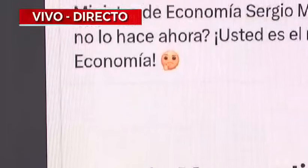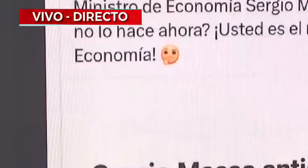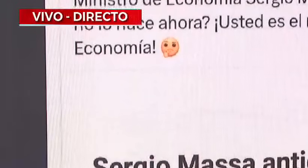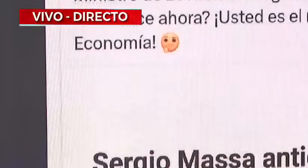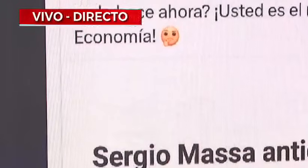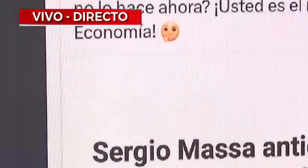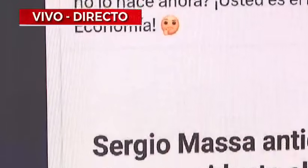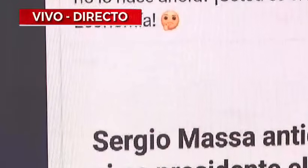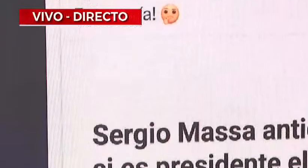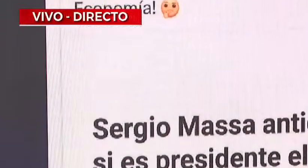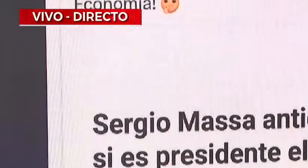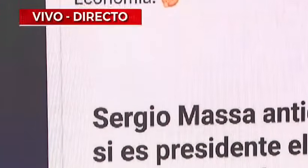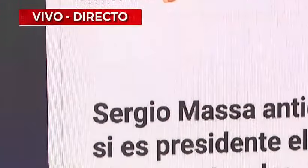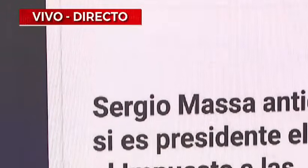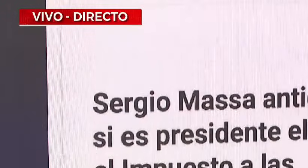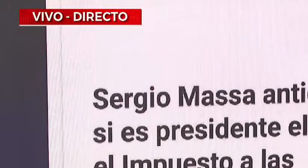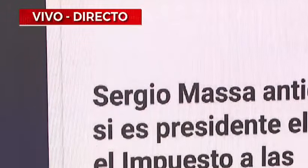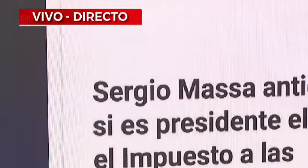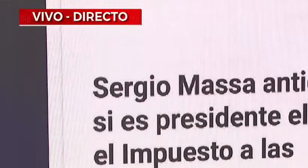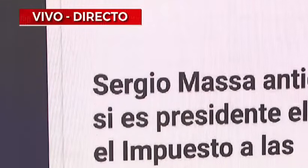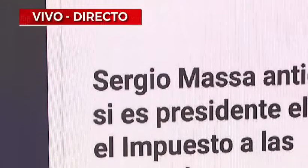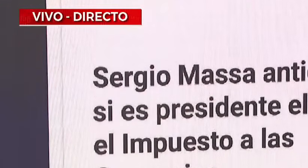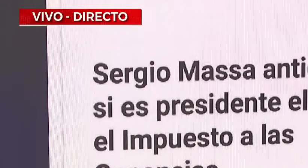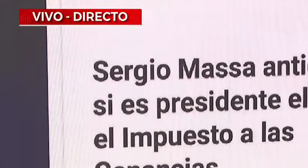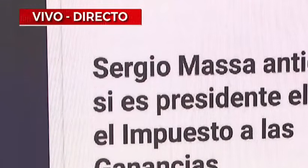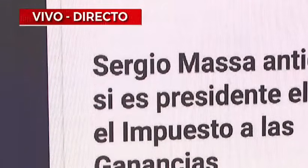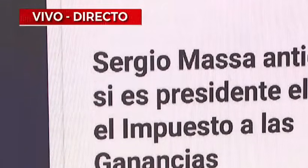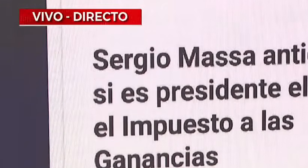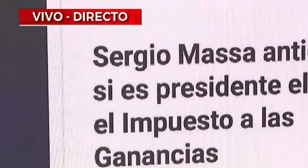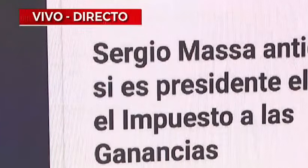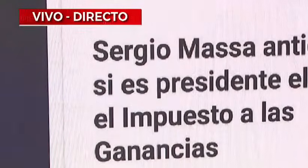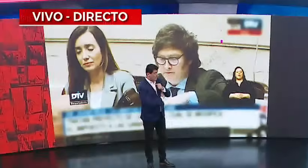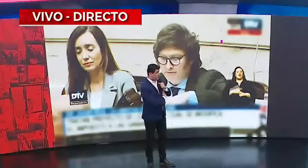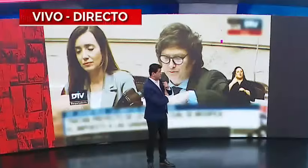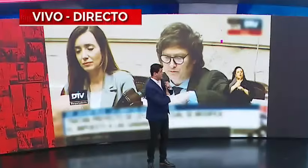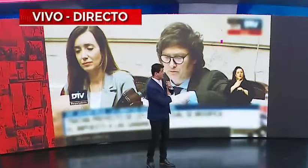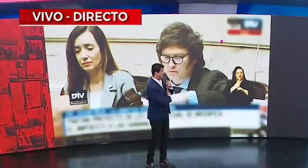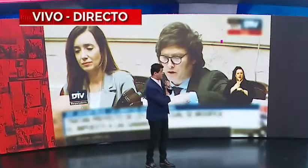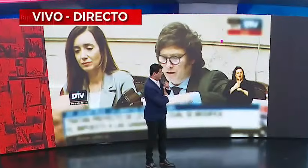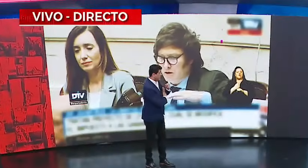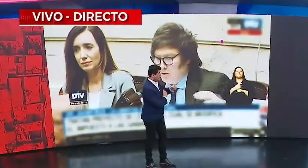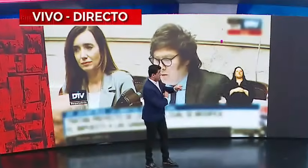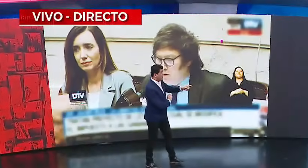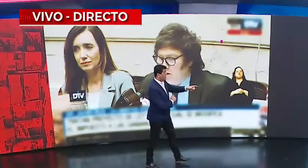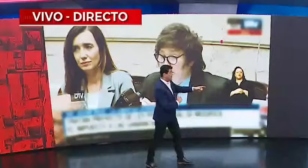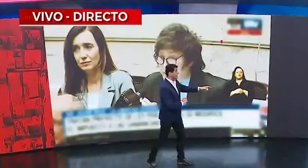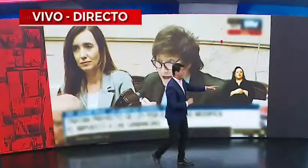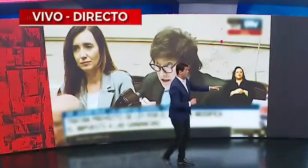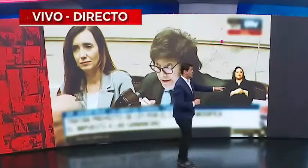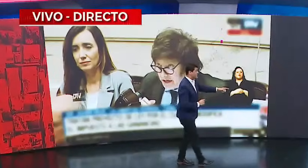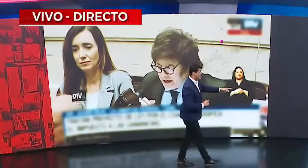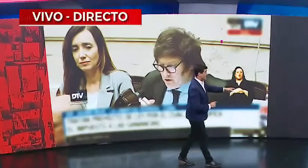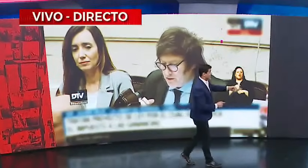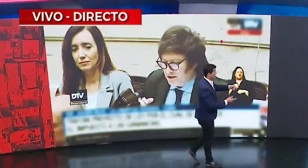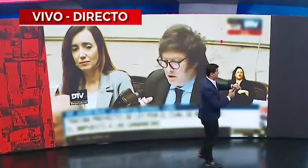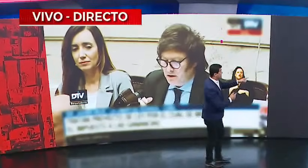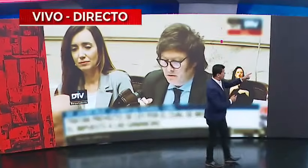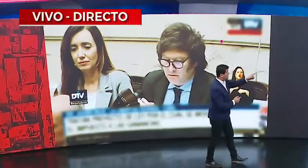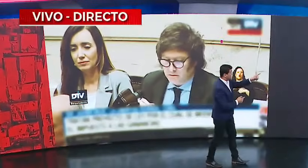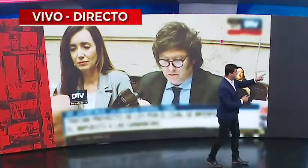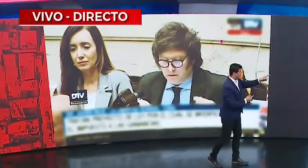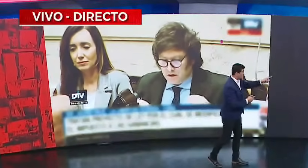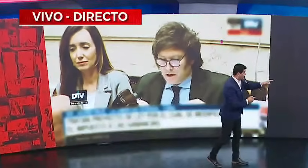economía, Dani. Claro, lo que había subido a las redes sociales la candidata presidenta es justamente la noticia de ese